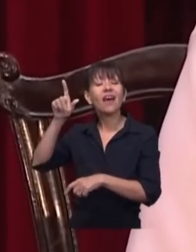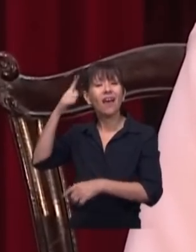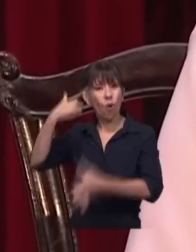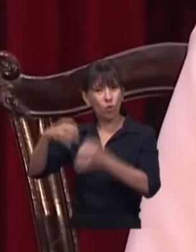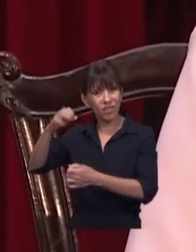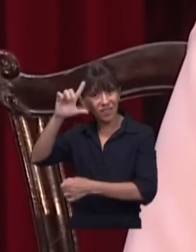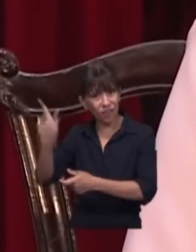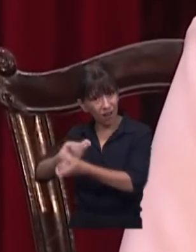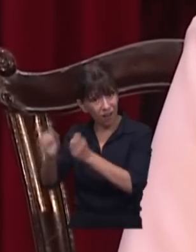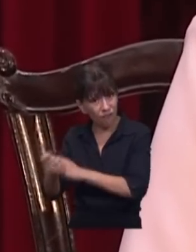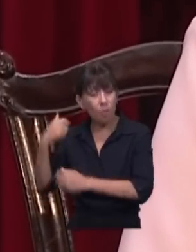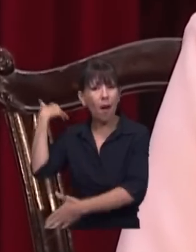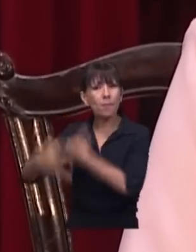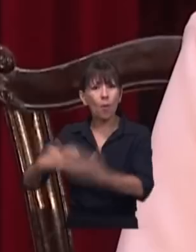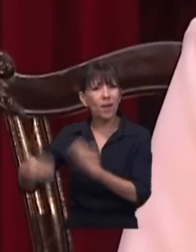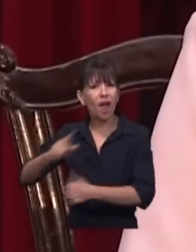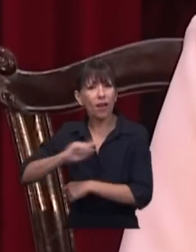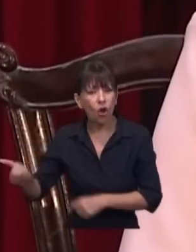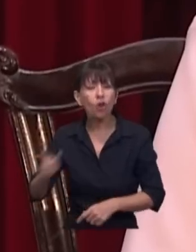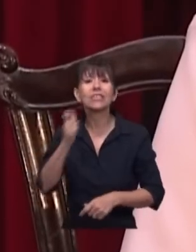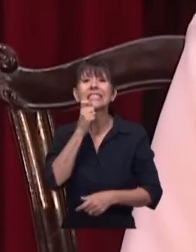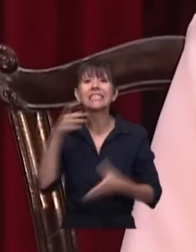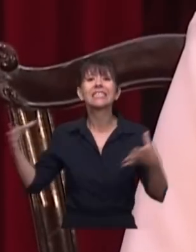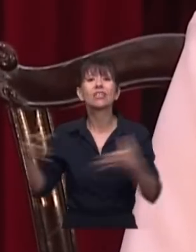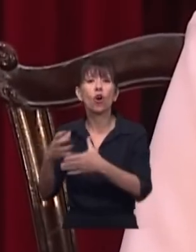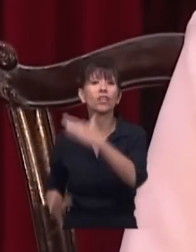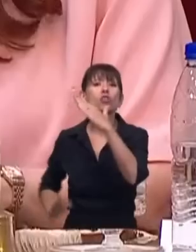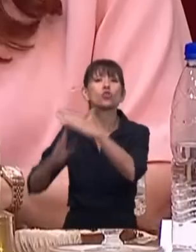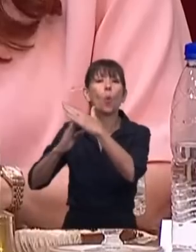federal hubiera prosperado y si la Corte Suprema...